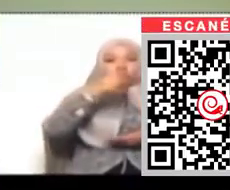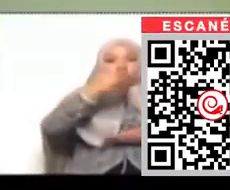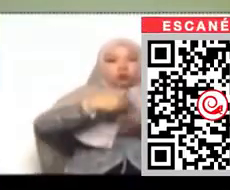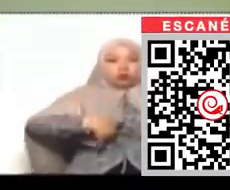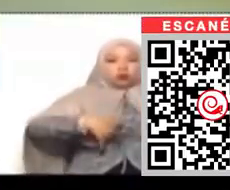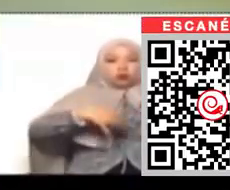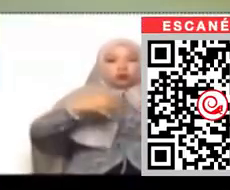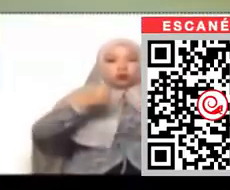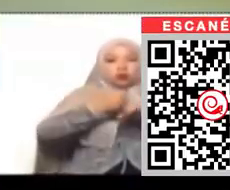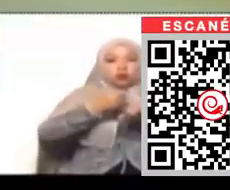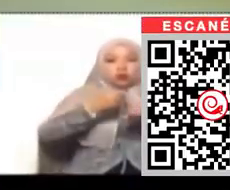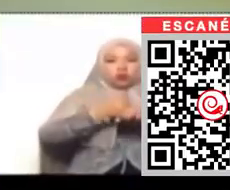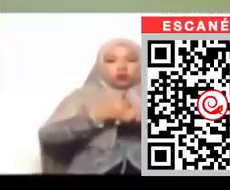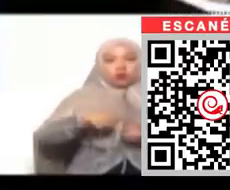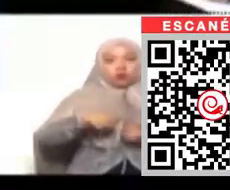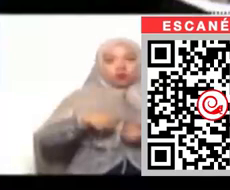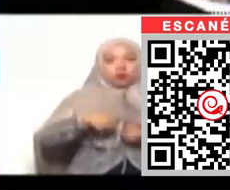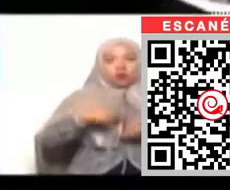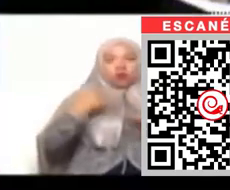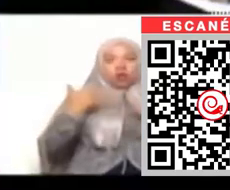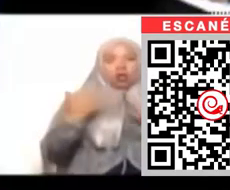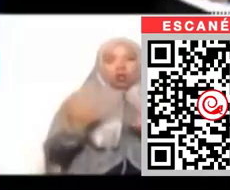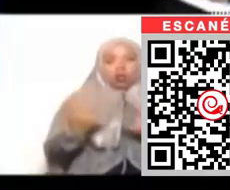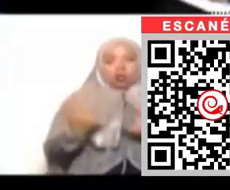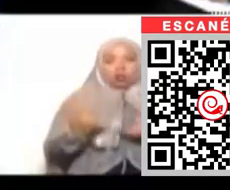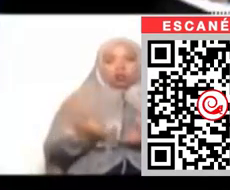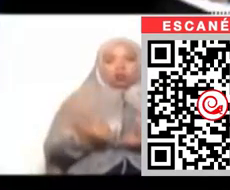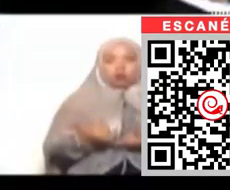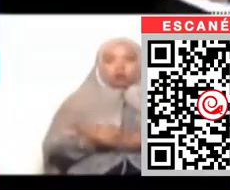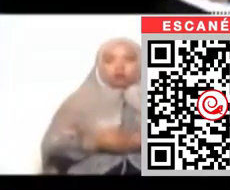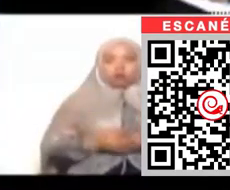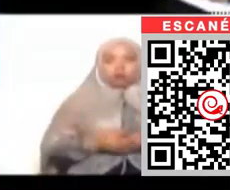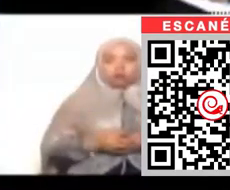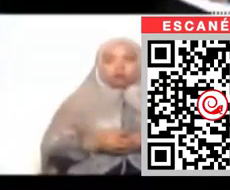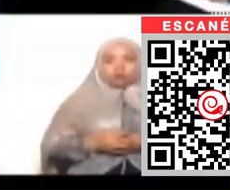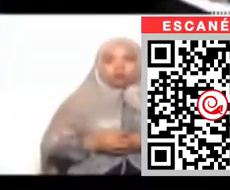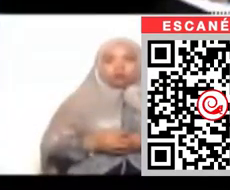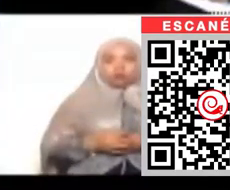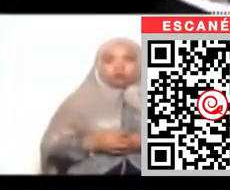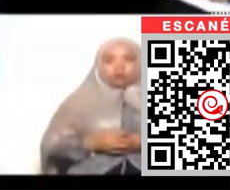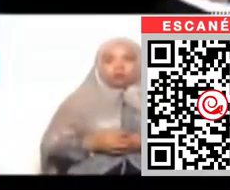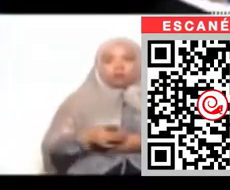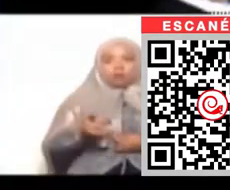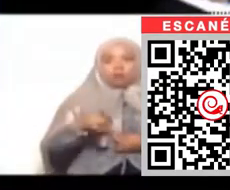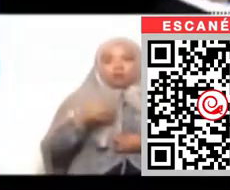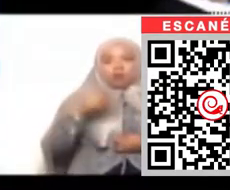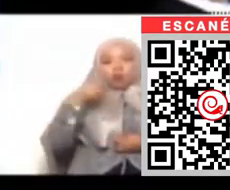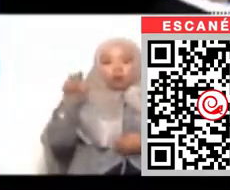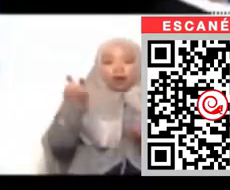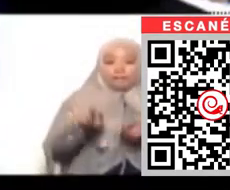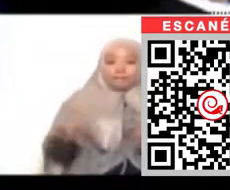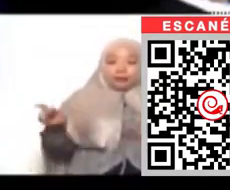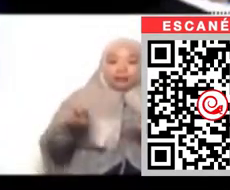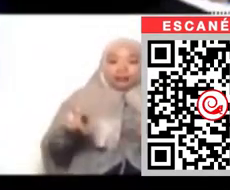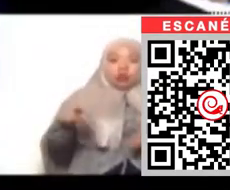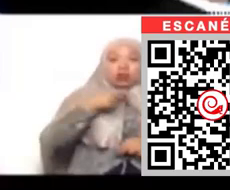por Josué Lorca, ministro de Ecosocialismo. Si tú revisas, tú que eres acucioso, investigador,